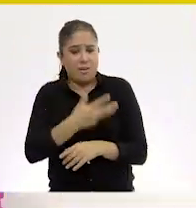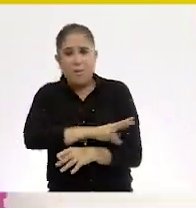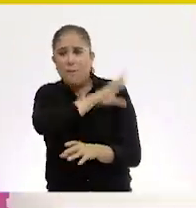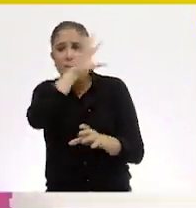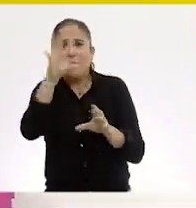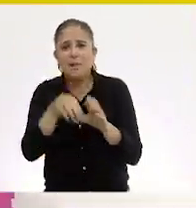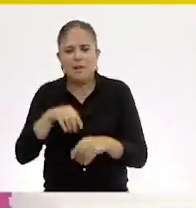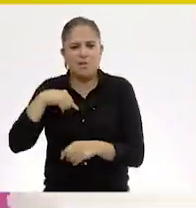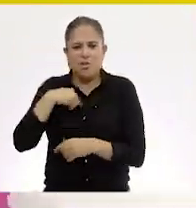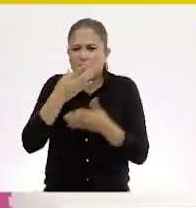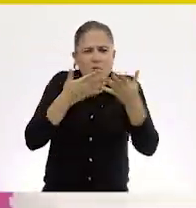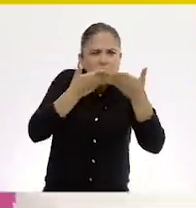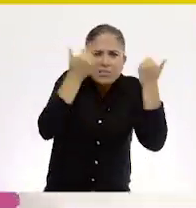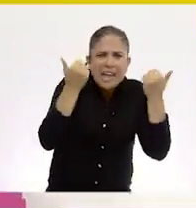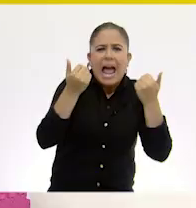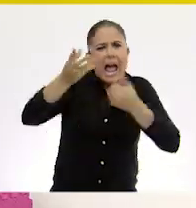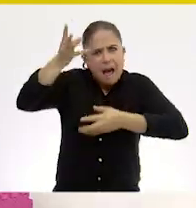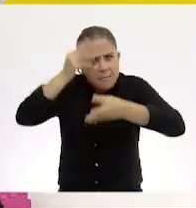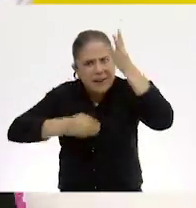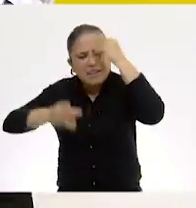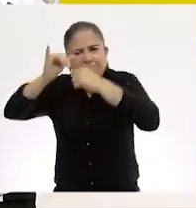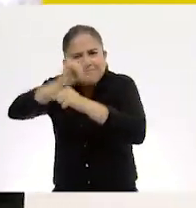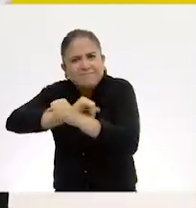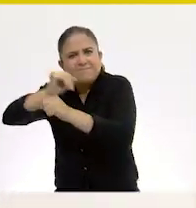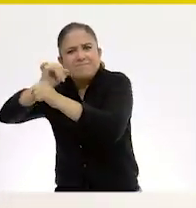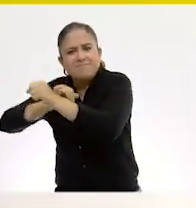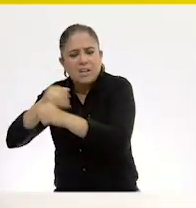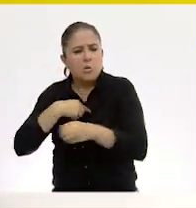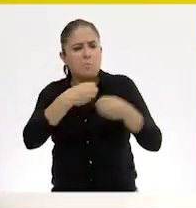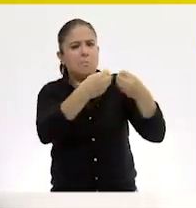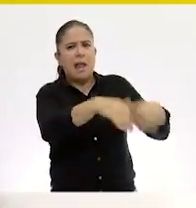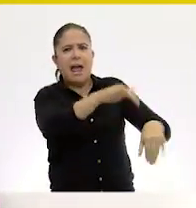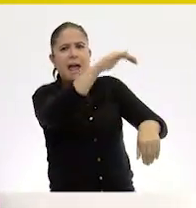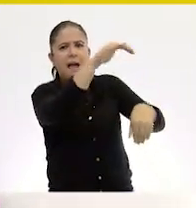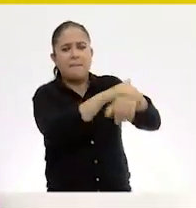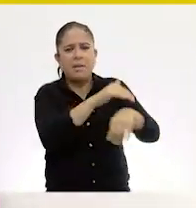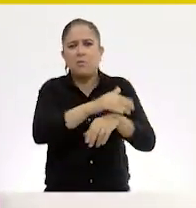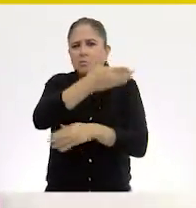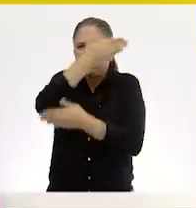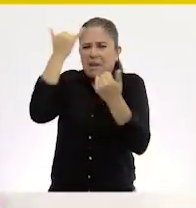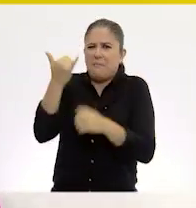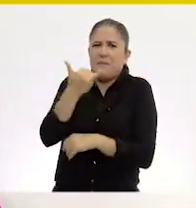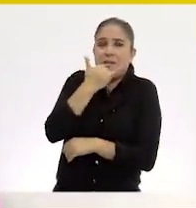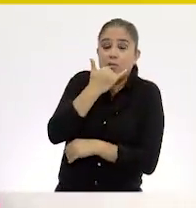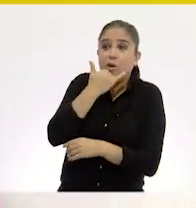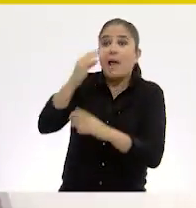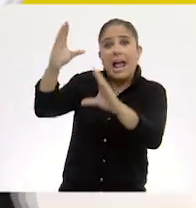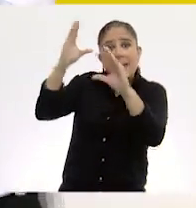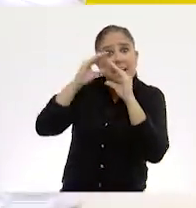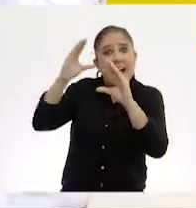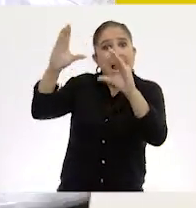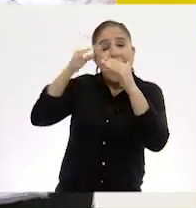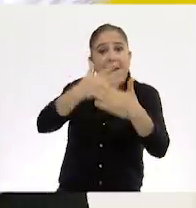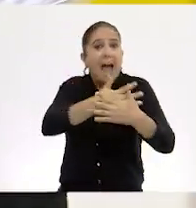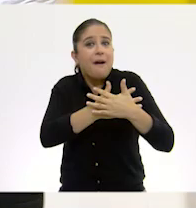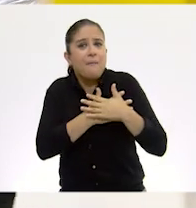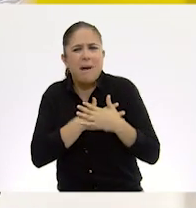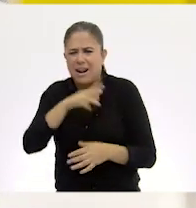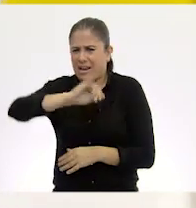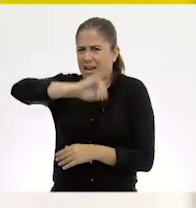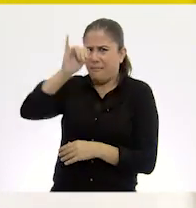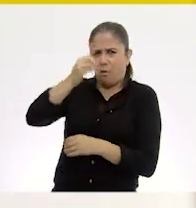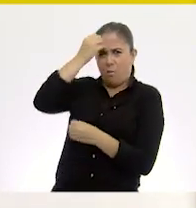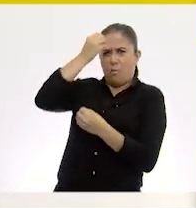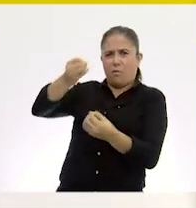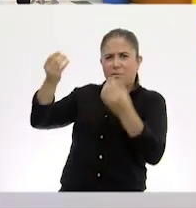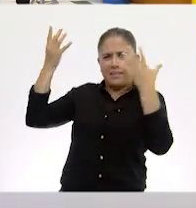algo, investigo, lo aprendo de cualquier modo. Perdí amigos y amor por no saber perdonar. Pues me enseñaron a amar, más nunca a olvidar. Y hoy me